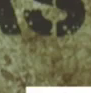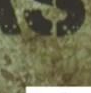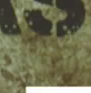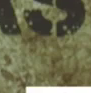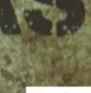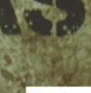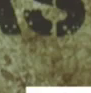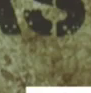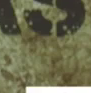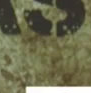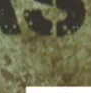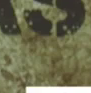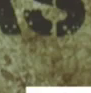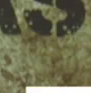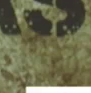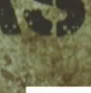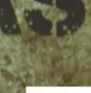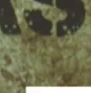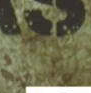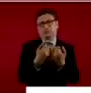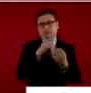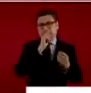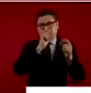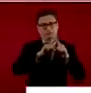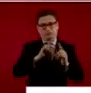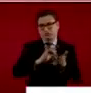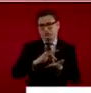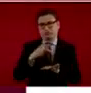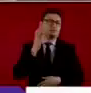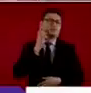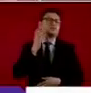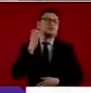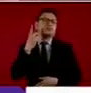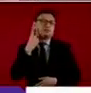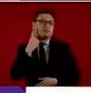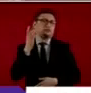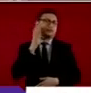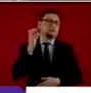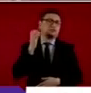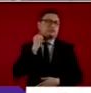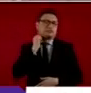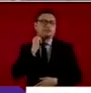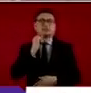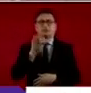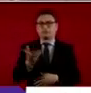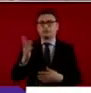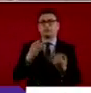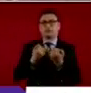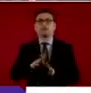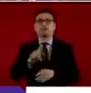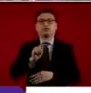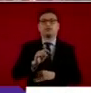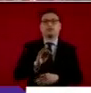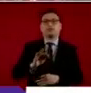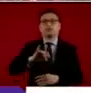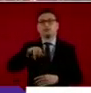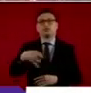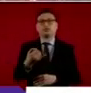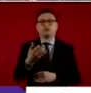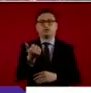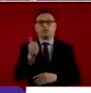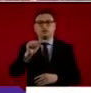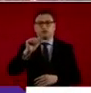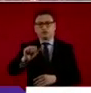Hoy por la mañana, Andrés Manuel López Obrador presentó acciones contra la violencia de género, entre ellas el programa Puerta Violeta, que